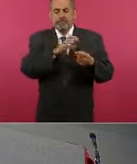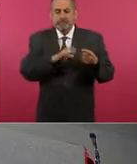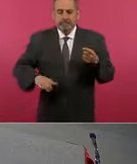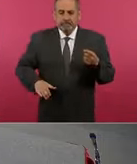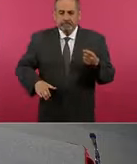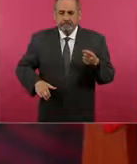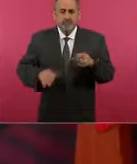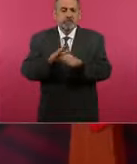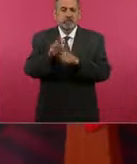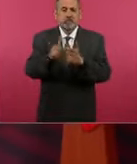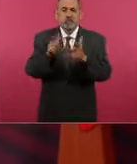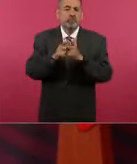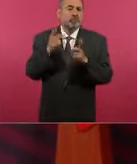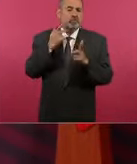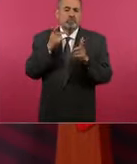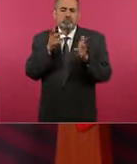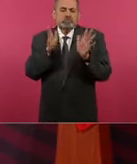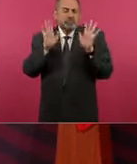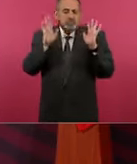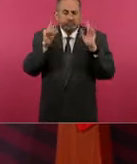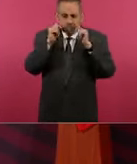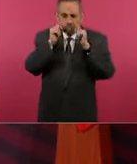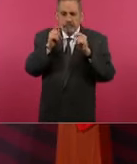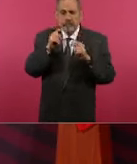cuál es el partido,